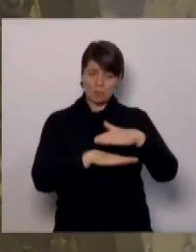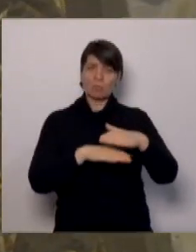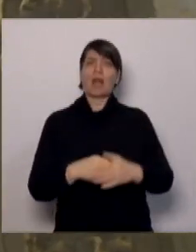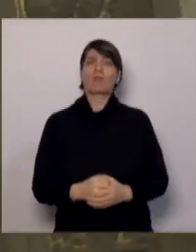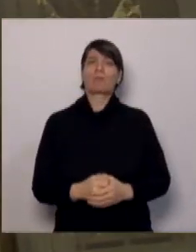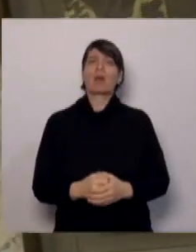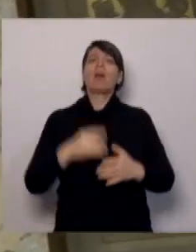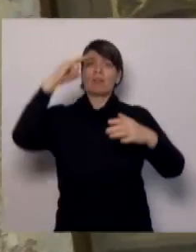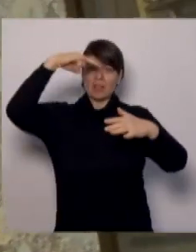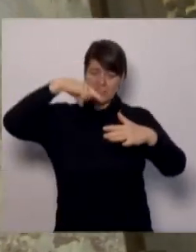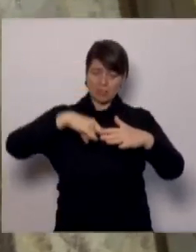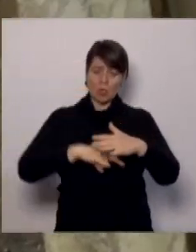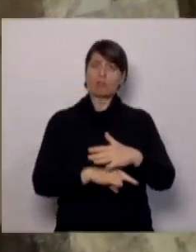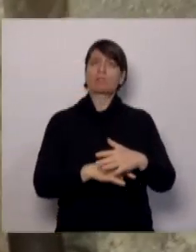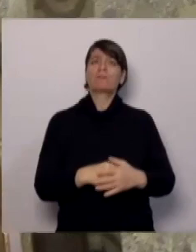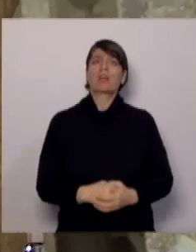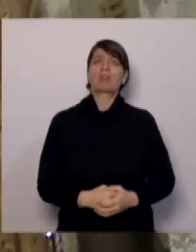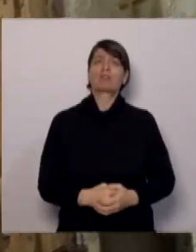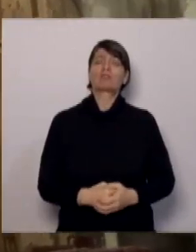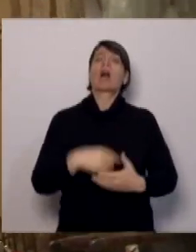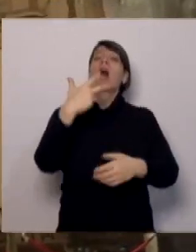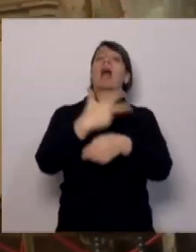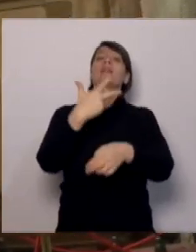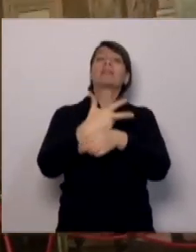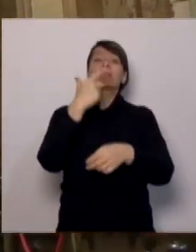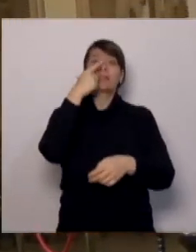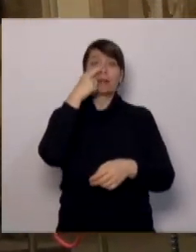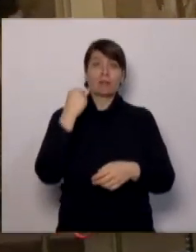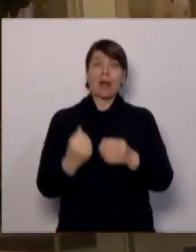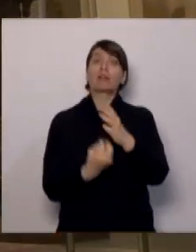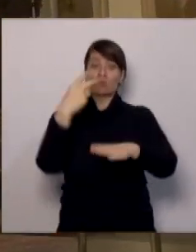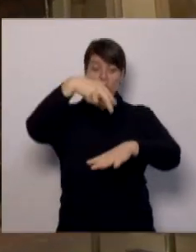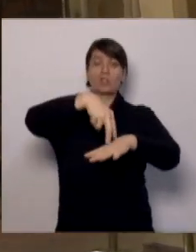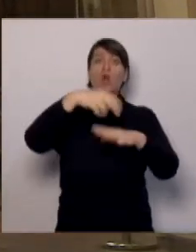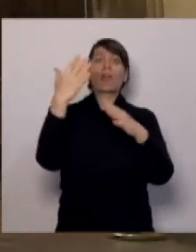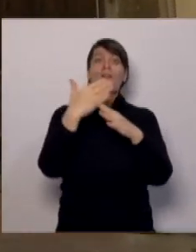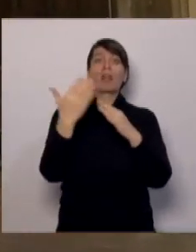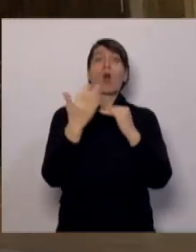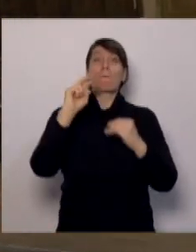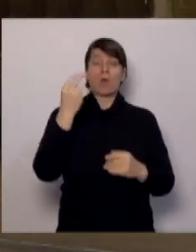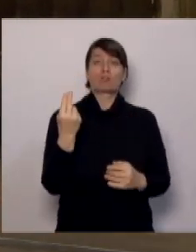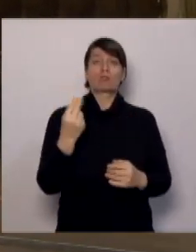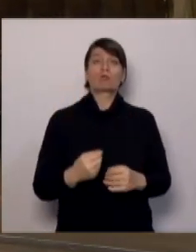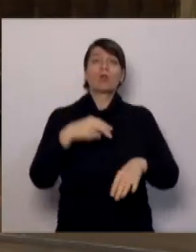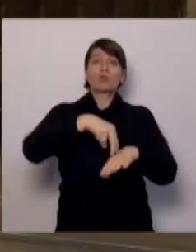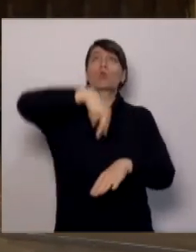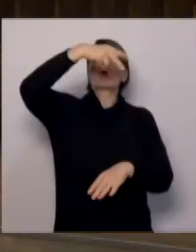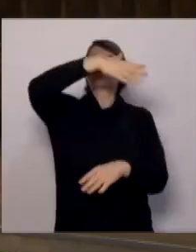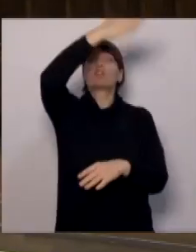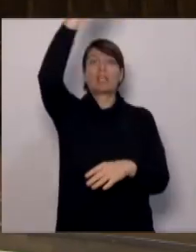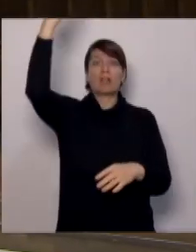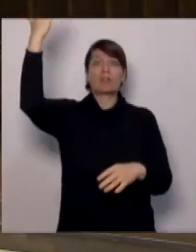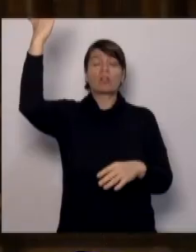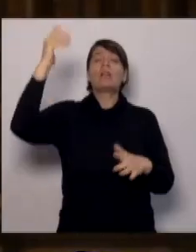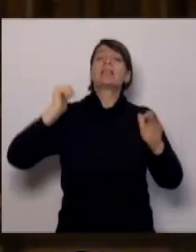crucificado, muerto y sepultado, descendió a los infiernos, al tercer día resucitó de entre los